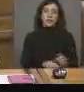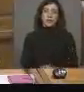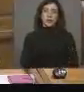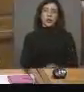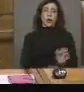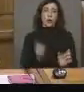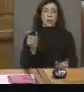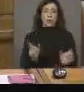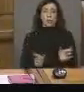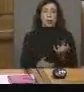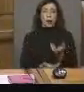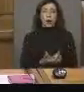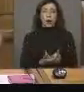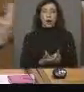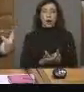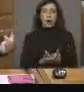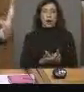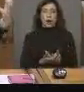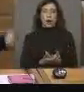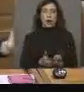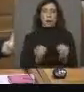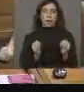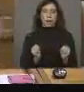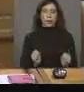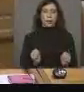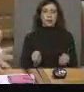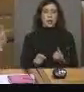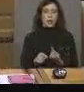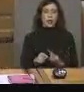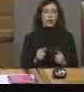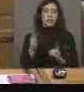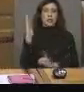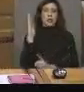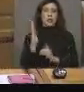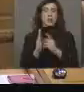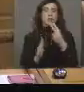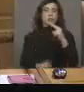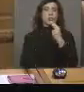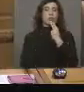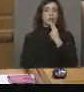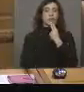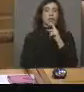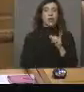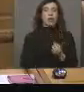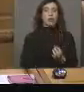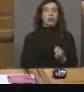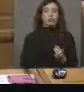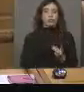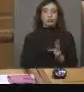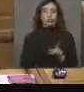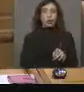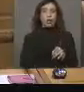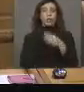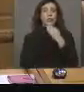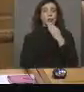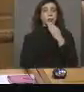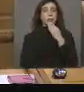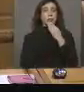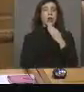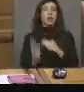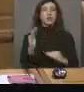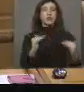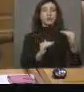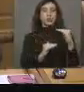aquellas personas que tienen posibilidades distintas del desarrollo de sus vidas. Y no solamente ahí, sino también a nivel